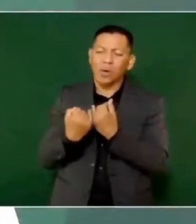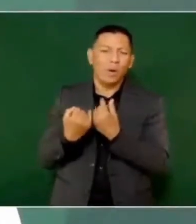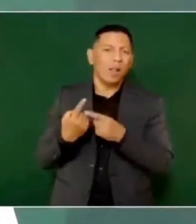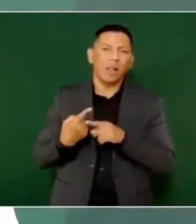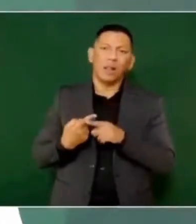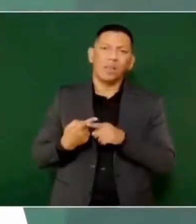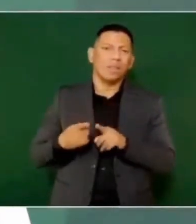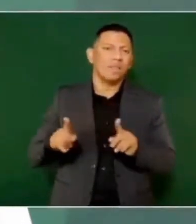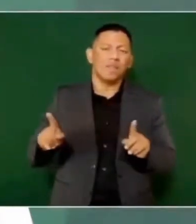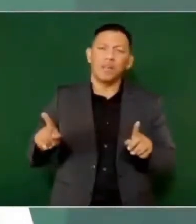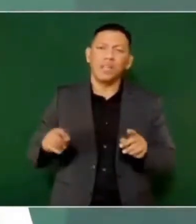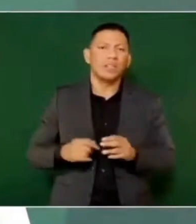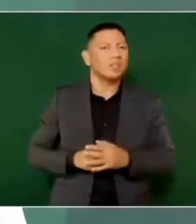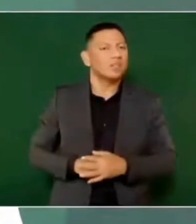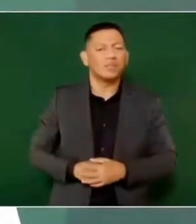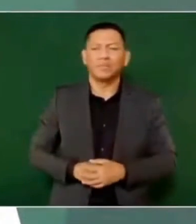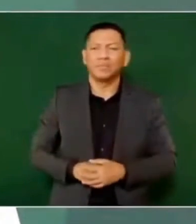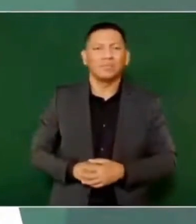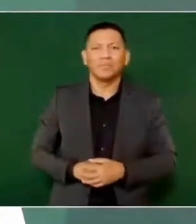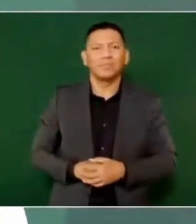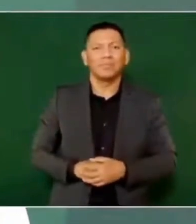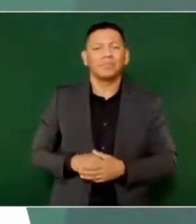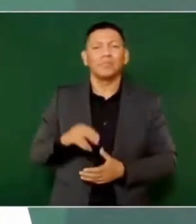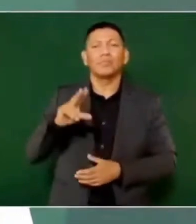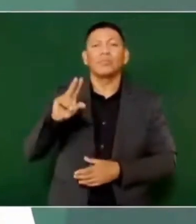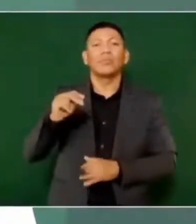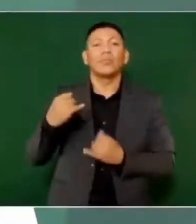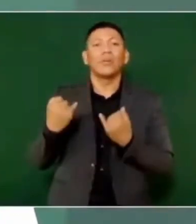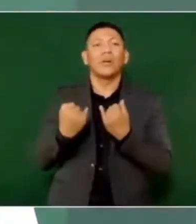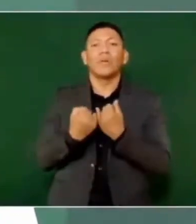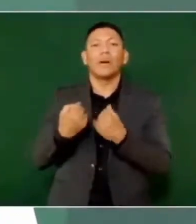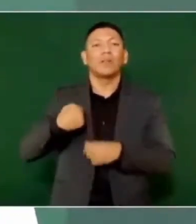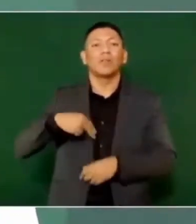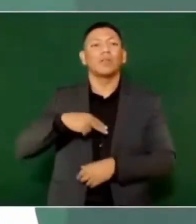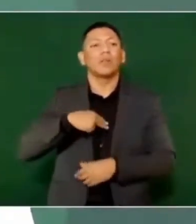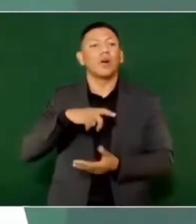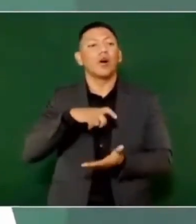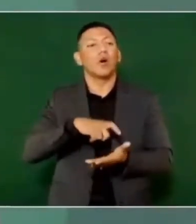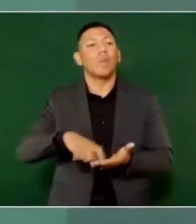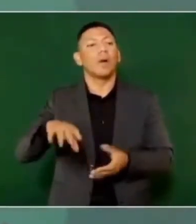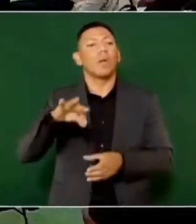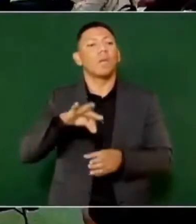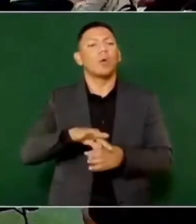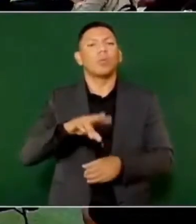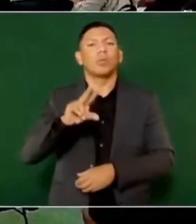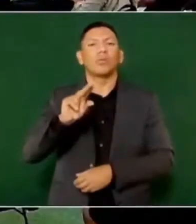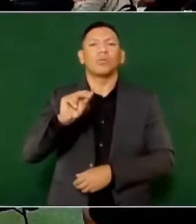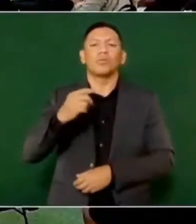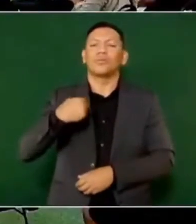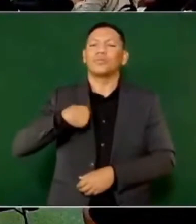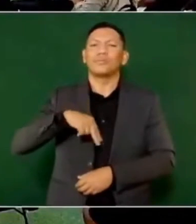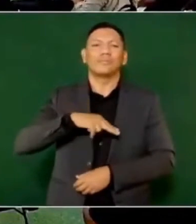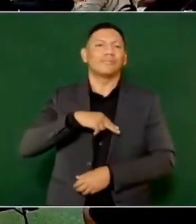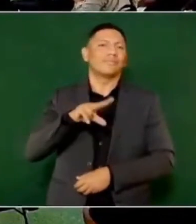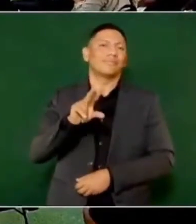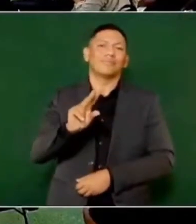no somos iguales, nosotros no compramos votos, no usamos el